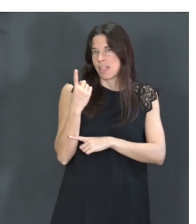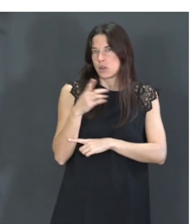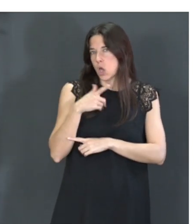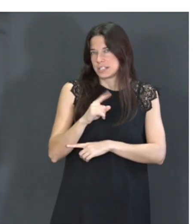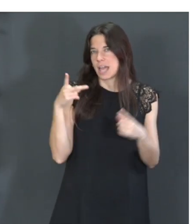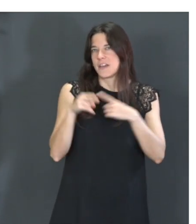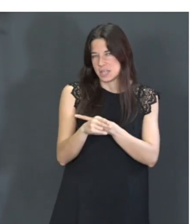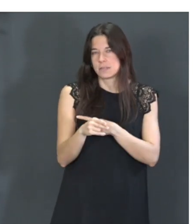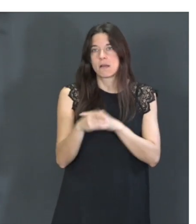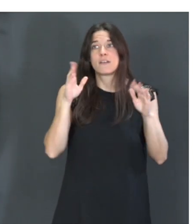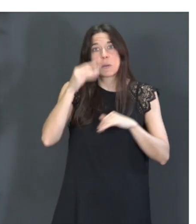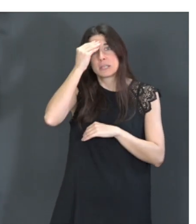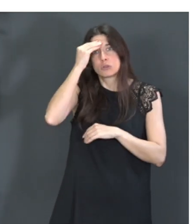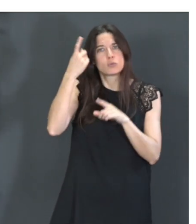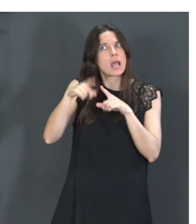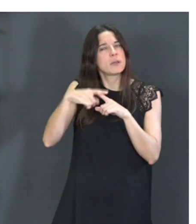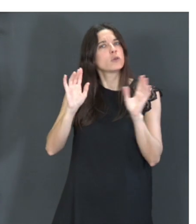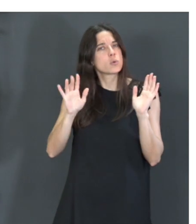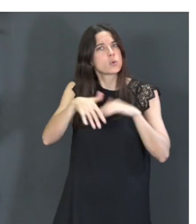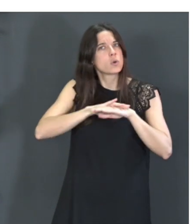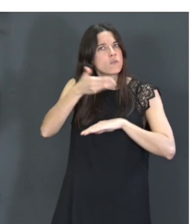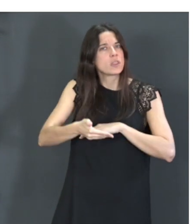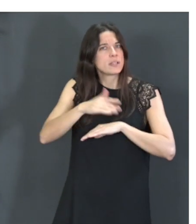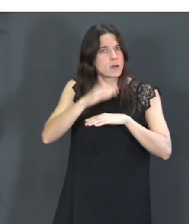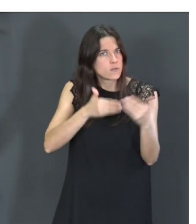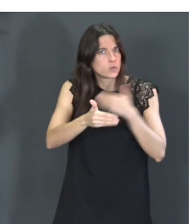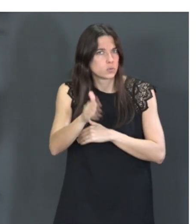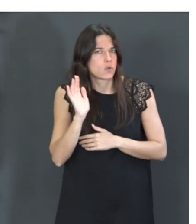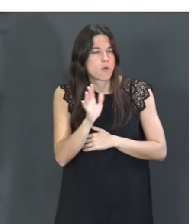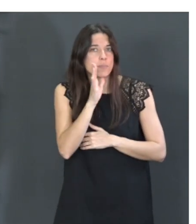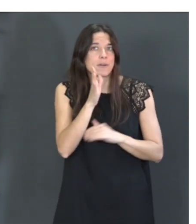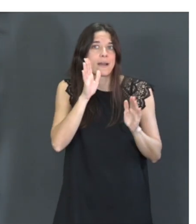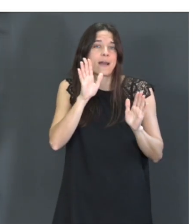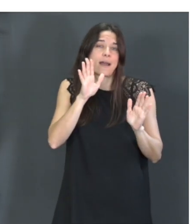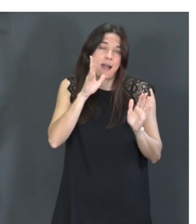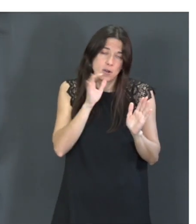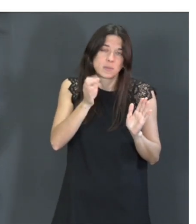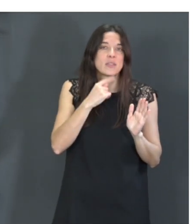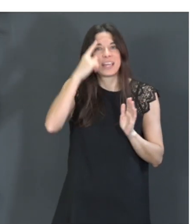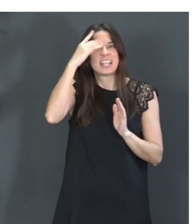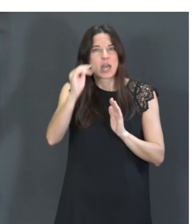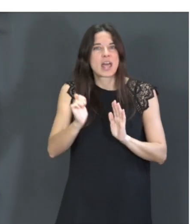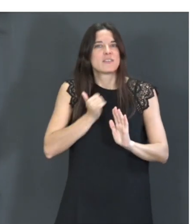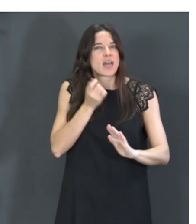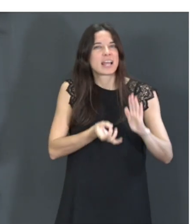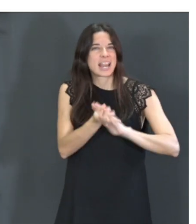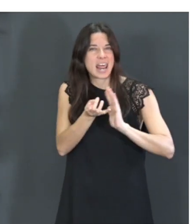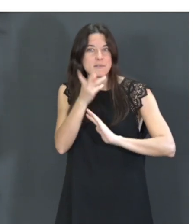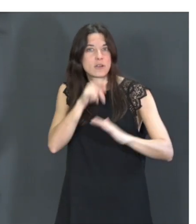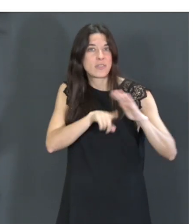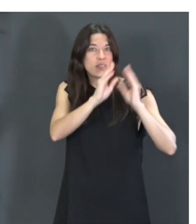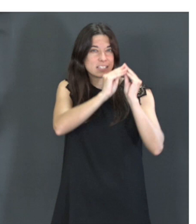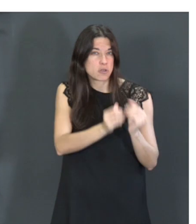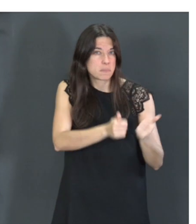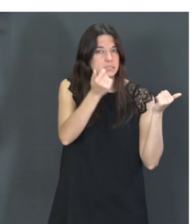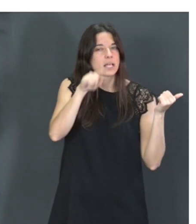ser un aspecto fundamental en el futuro ahora con el desarrollo de la inteligencia artificial generativa y la